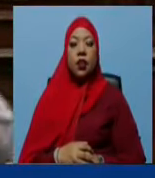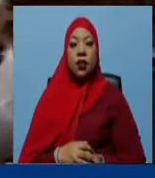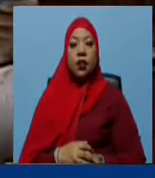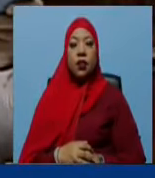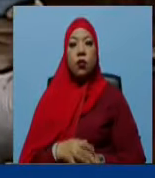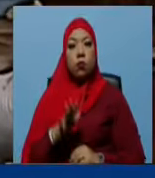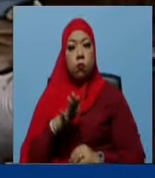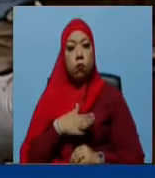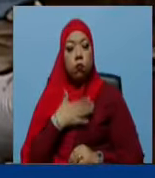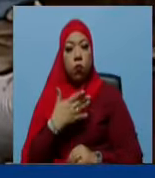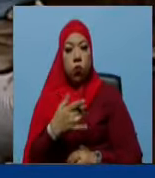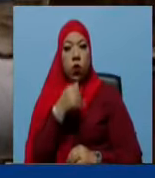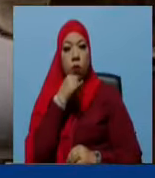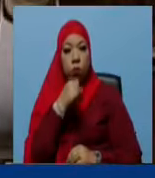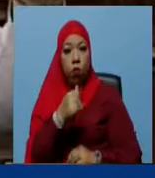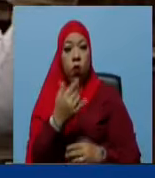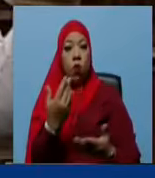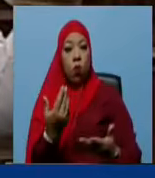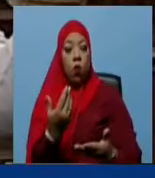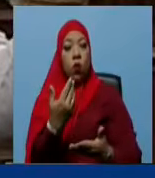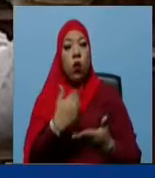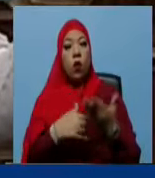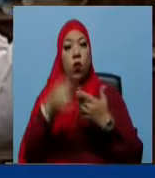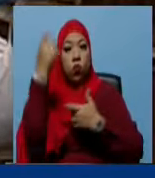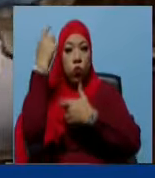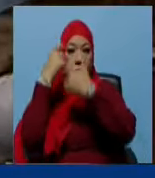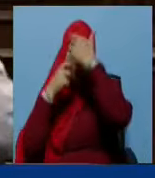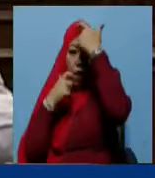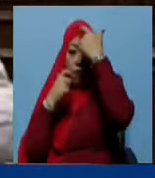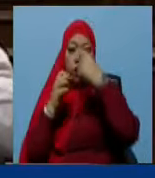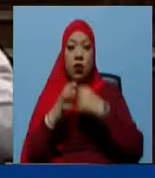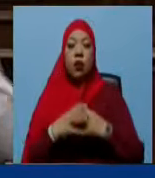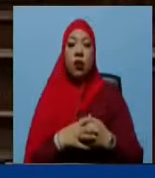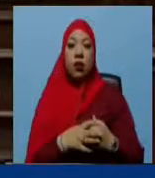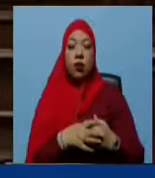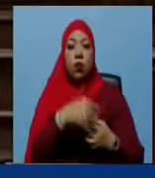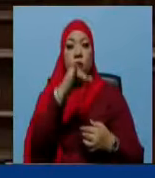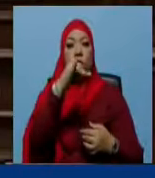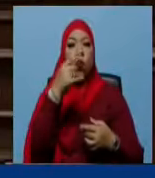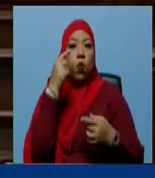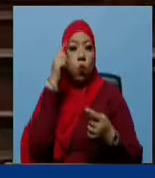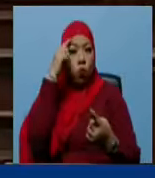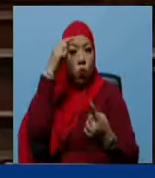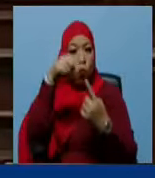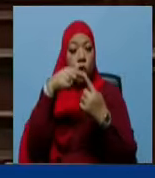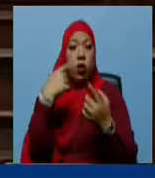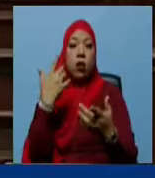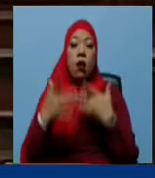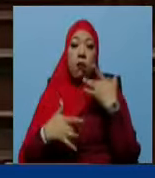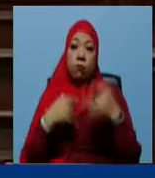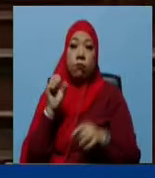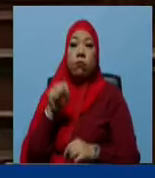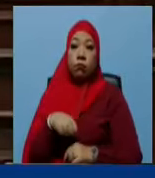Nosotros pudiéramos decir que nuestro comandante supremo Hugo Chávez tenía muchas virtudes, ¿verdad?